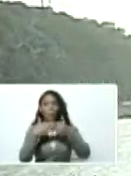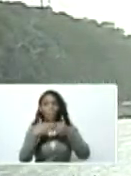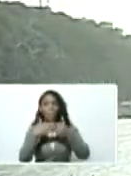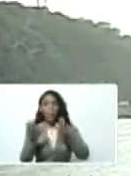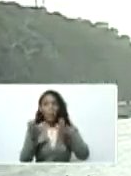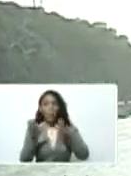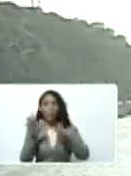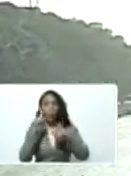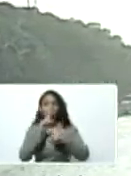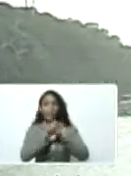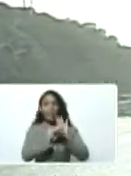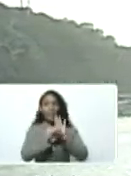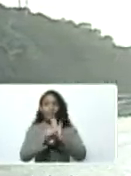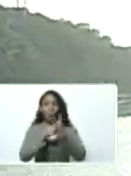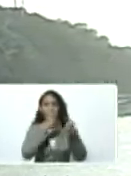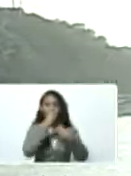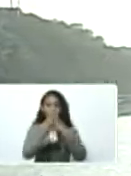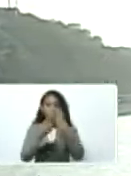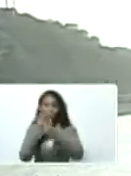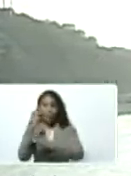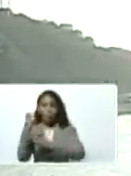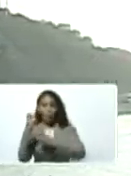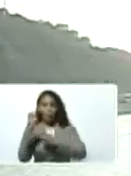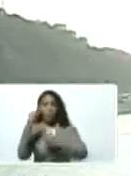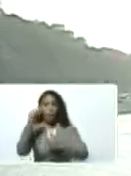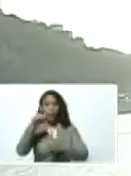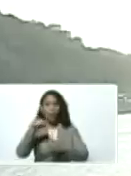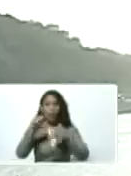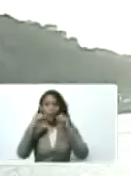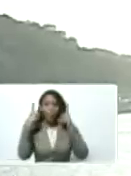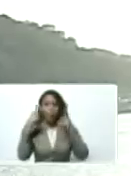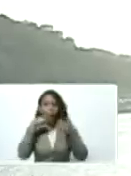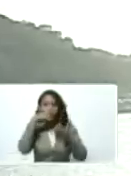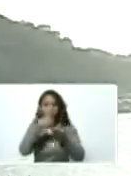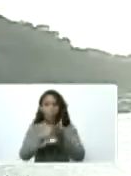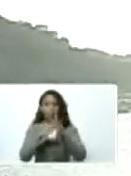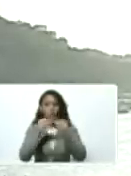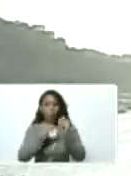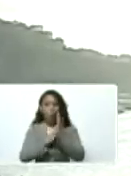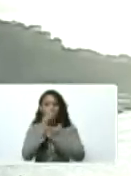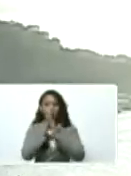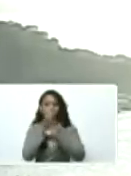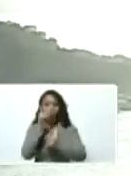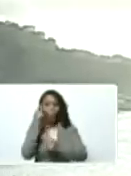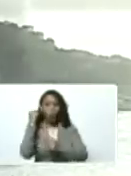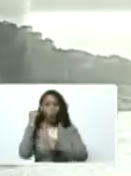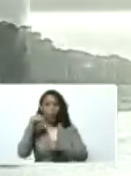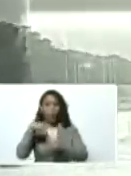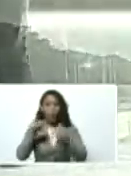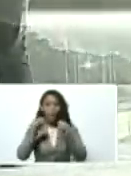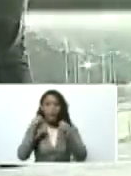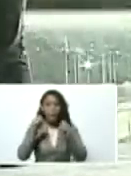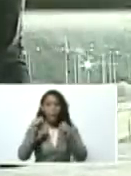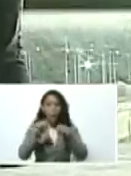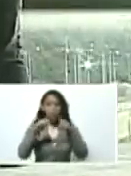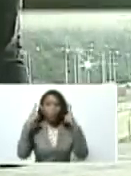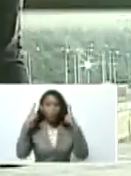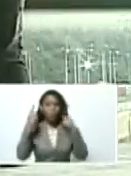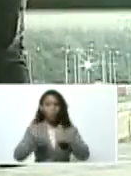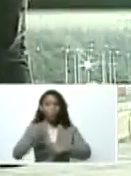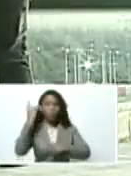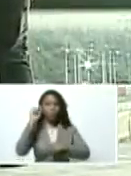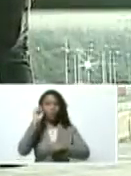un símbolo del turismo de nuestro litoral central. En nombre de todos los emprendedores y emprendedoras de La Guaira, en particular de